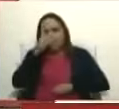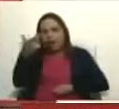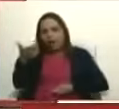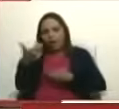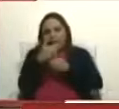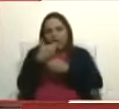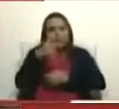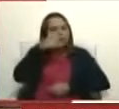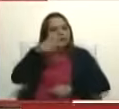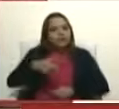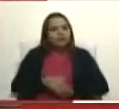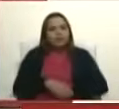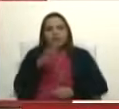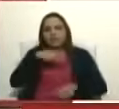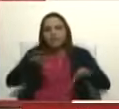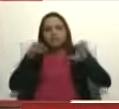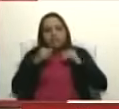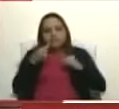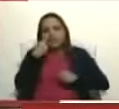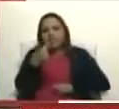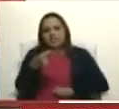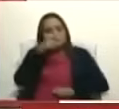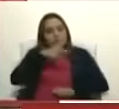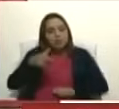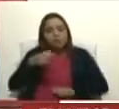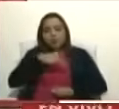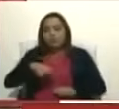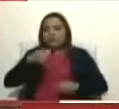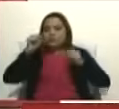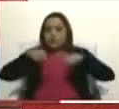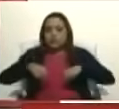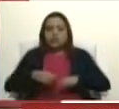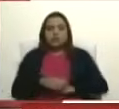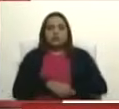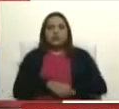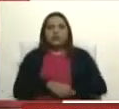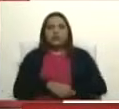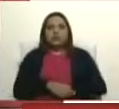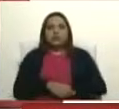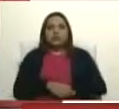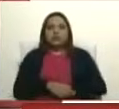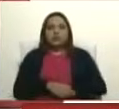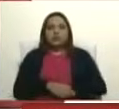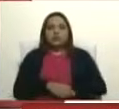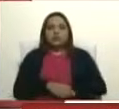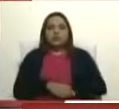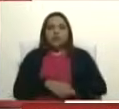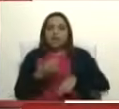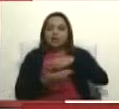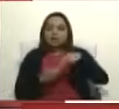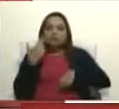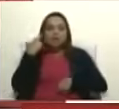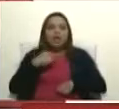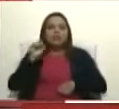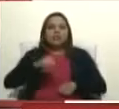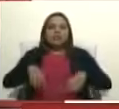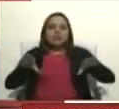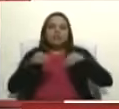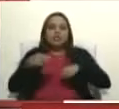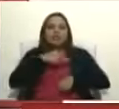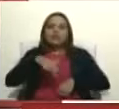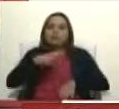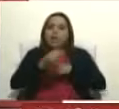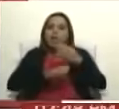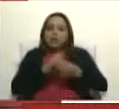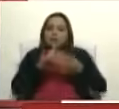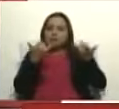les importa la opinión del pueblo. A nosotros sí. A nosotros sí. A la Revolución Bolivariana sí le importa. Y nosotros haremos